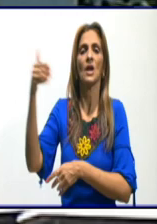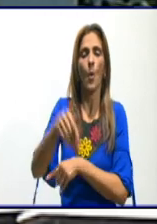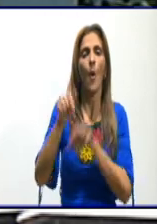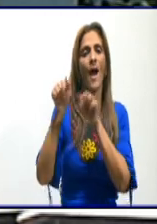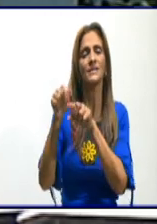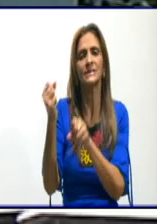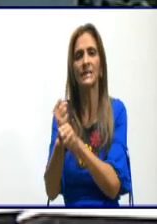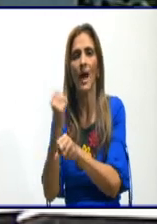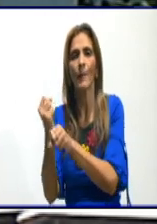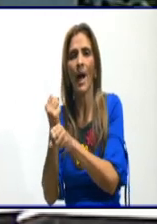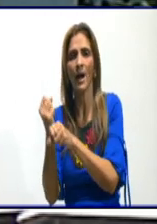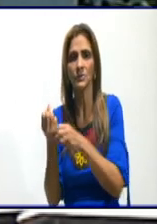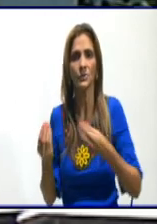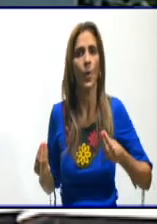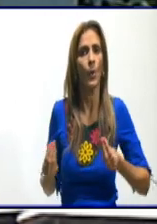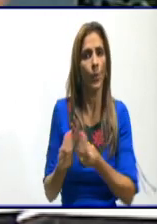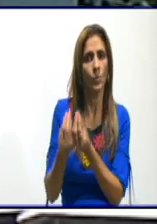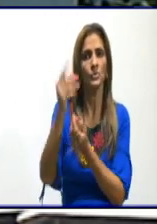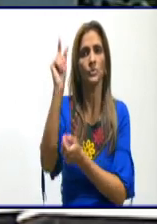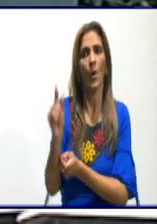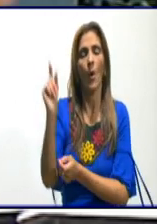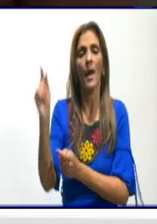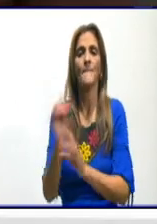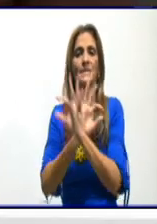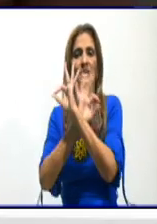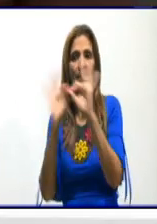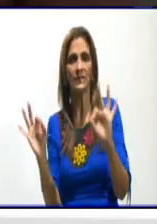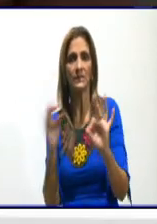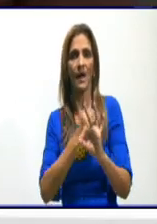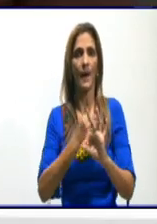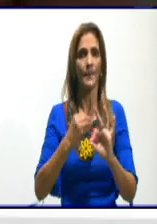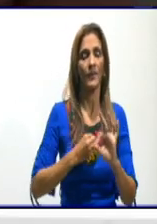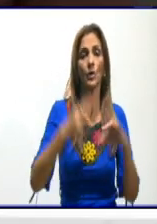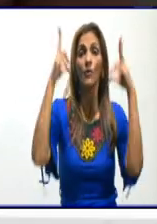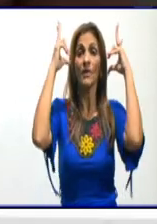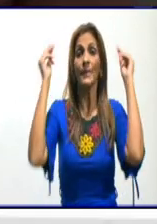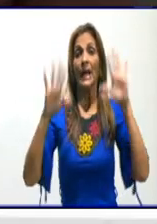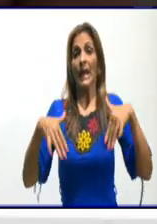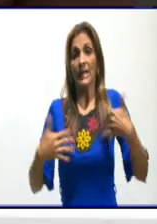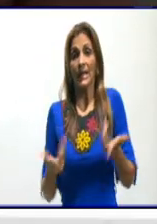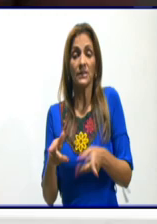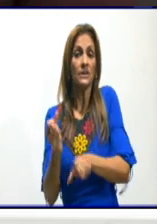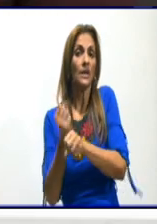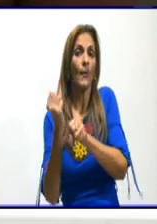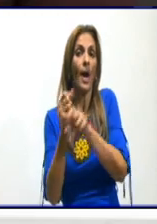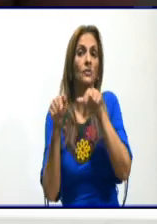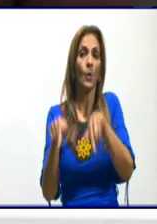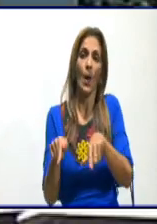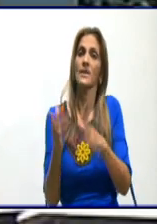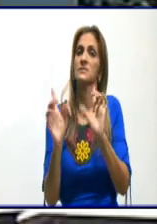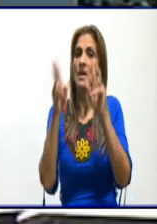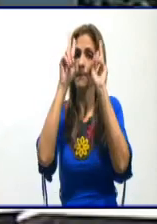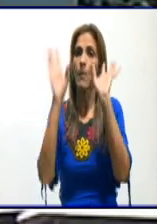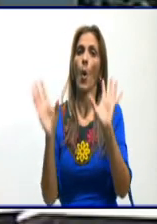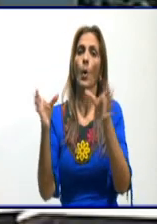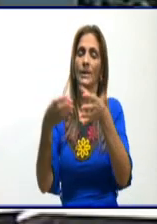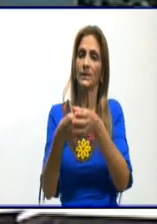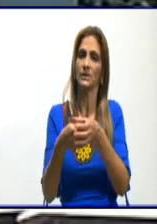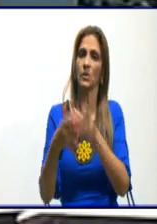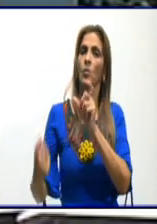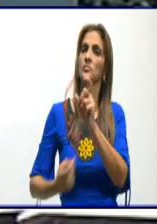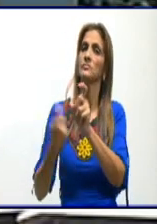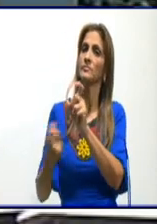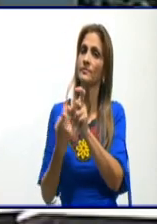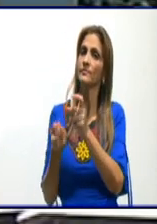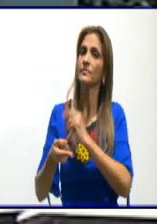en la trinchera de combate, a los médicos, enfermeras, a los especialistas que están trabajando en esa área en el enfrentamiento a la